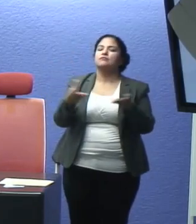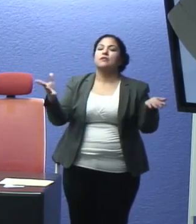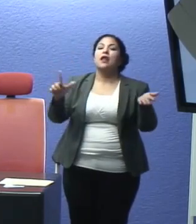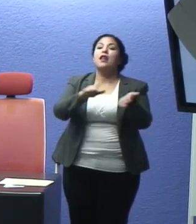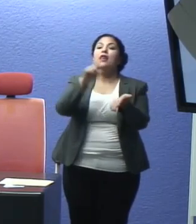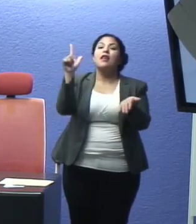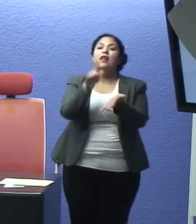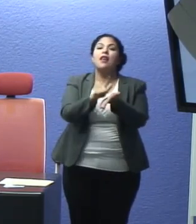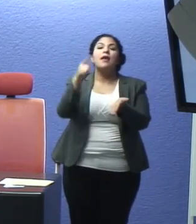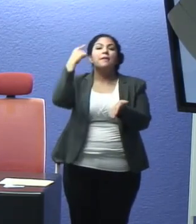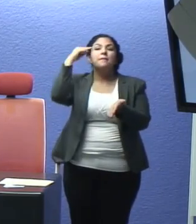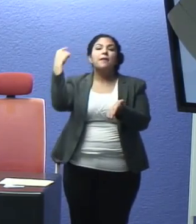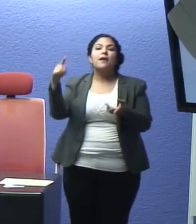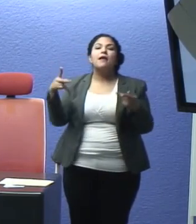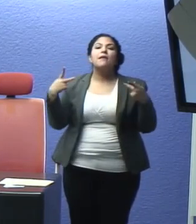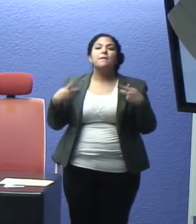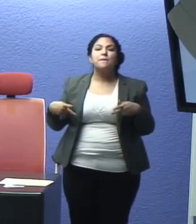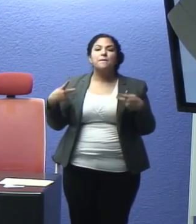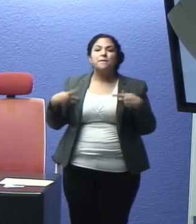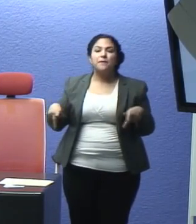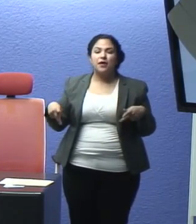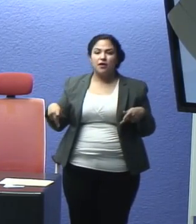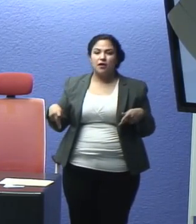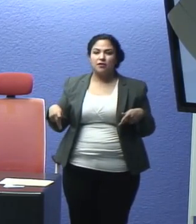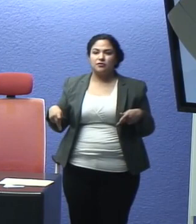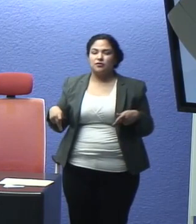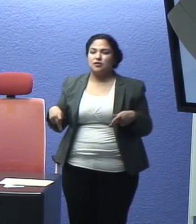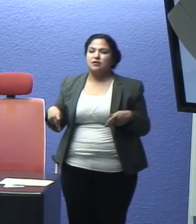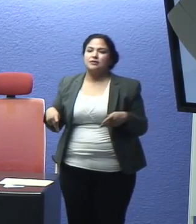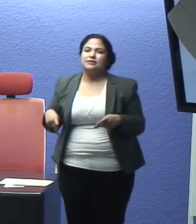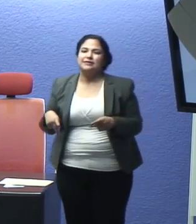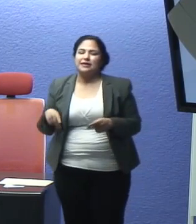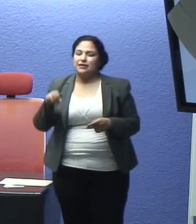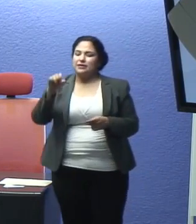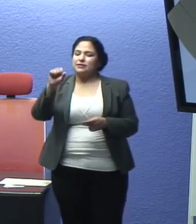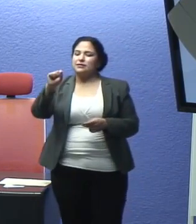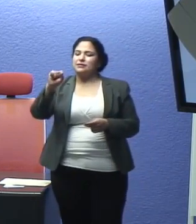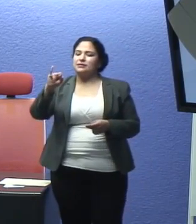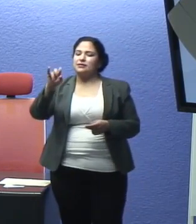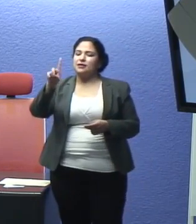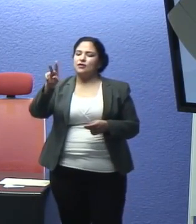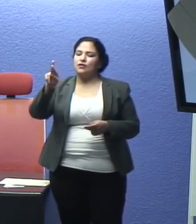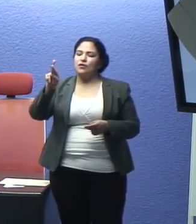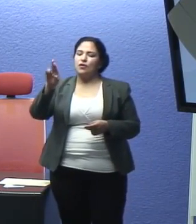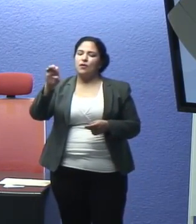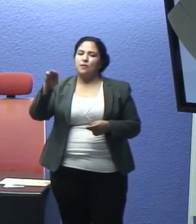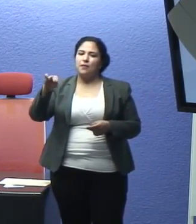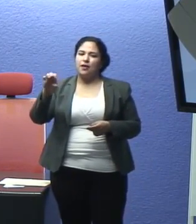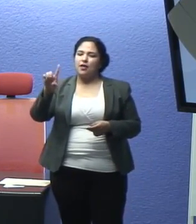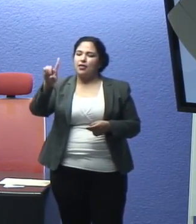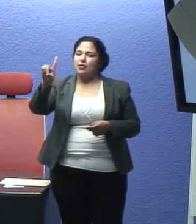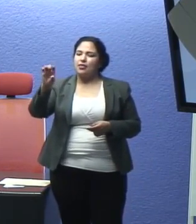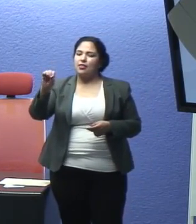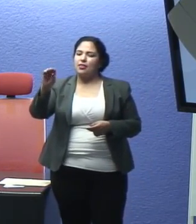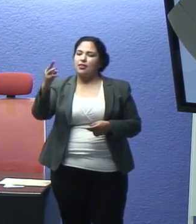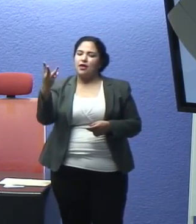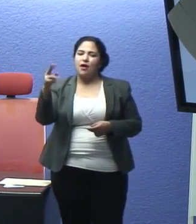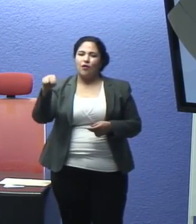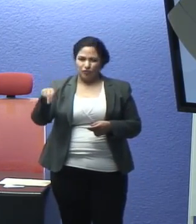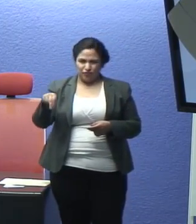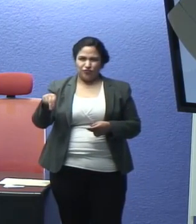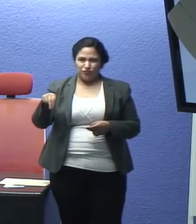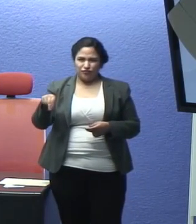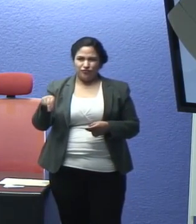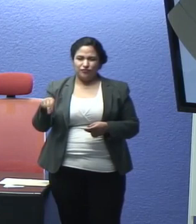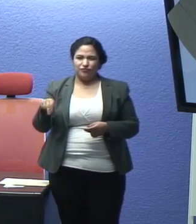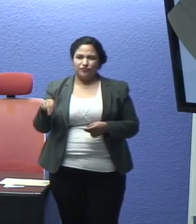para la atención integral a personas con síndrome de Down. Y hace unos años se publicó la ley